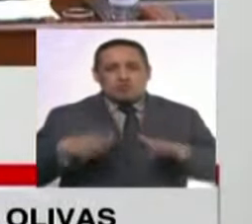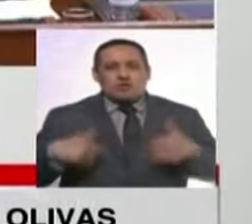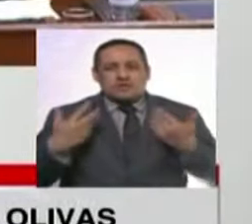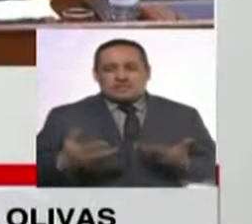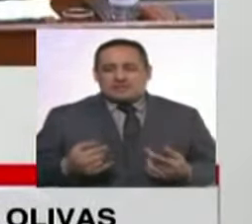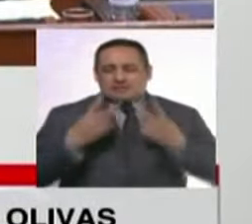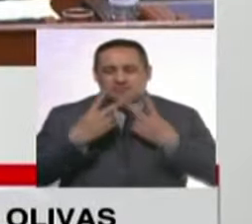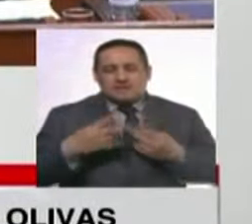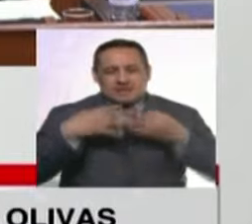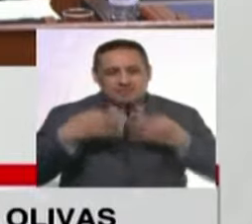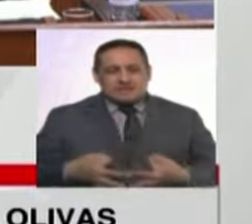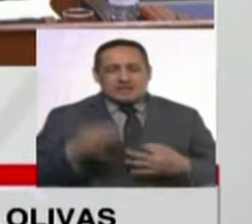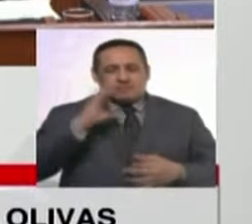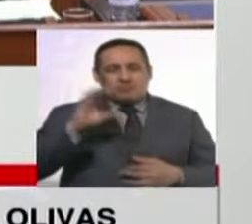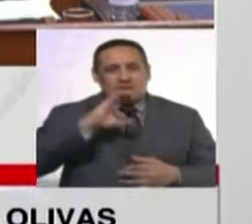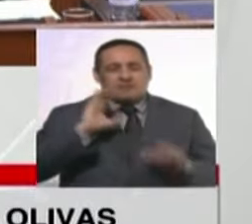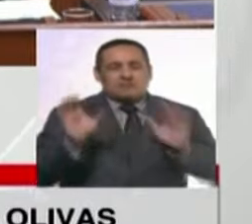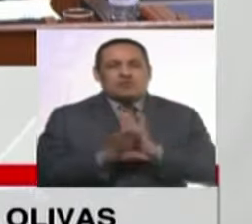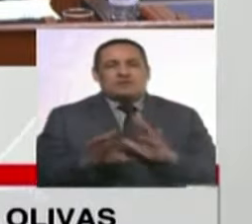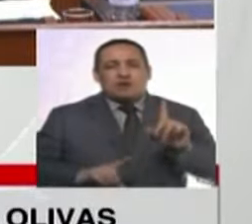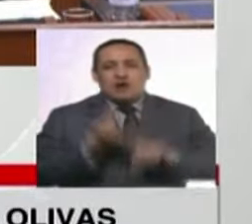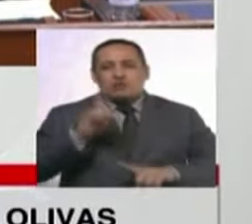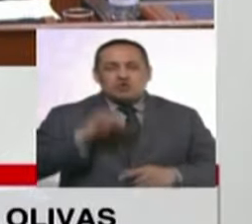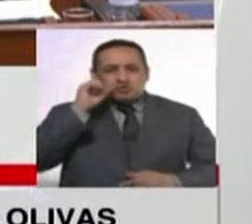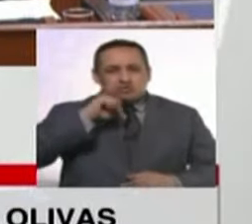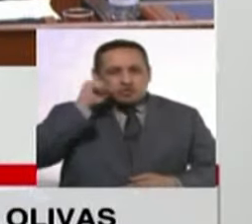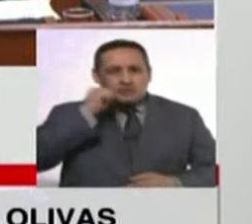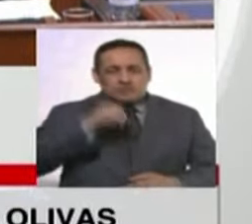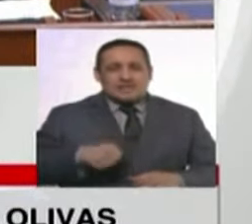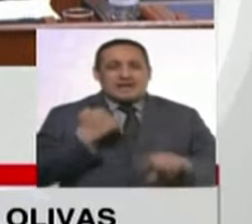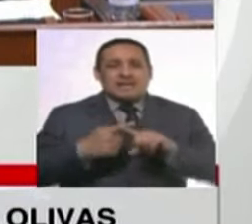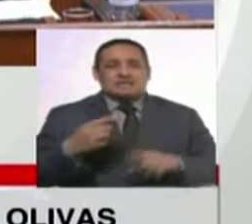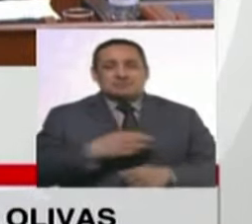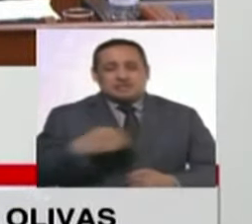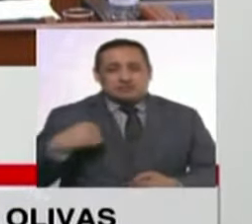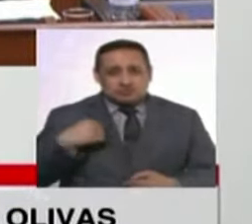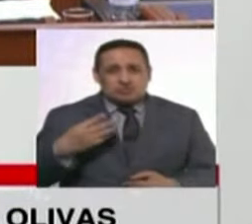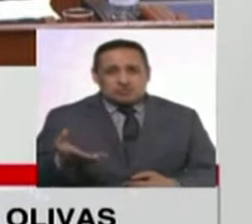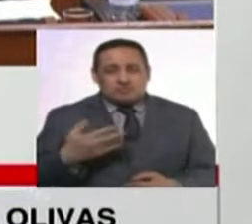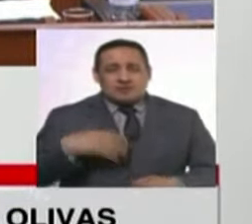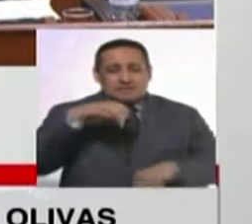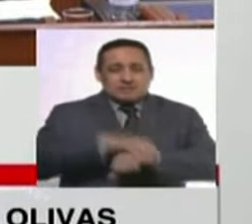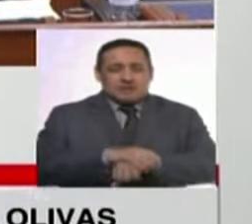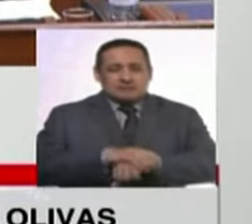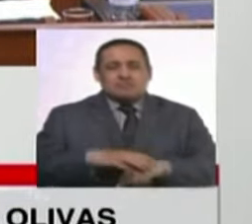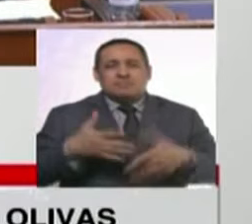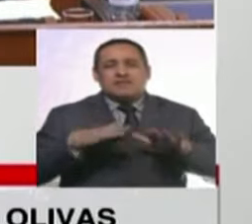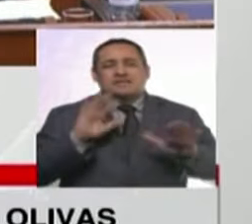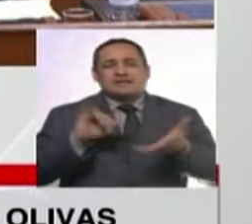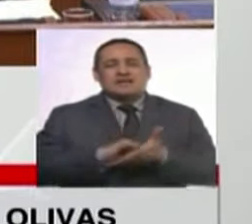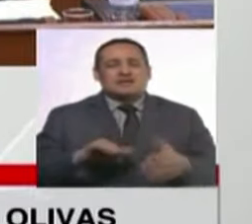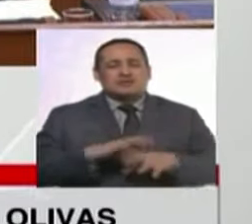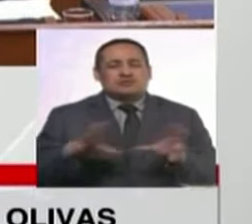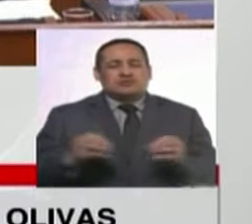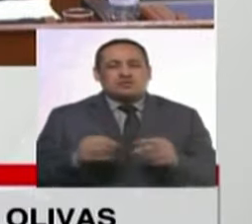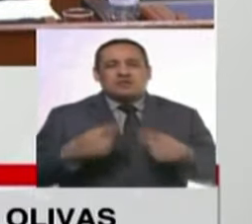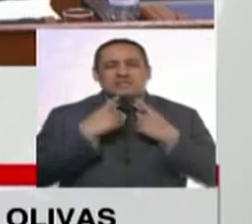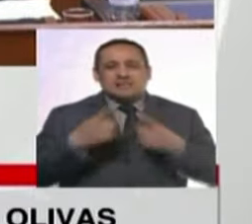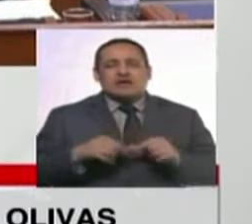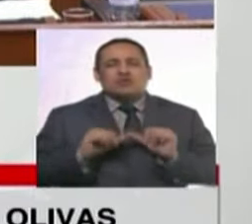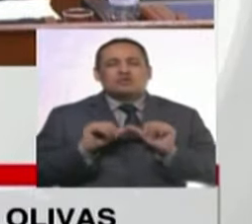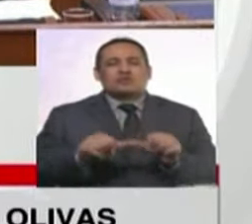finalmente encontrar a los sobrinos y al ex ministro Silva parece que todo está para